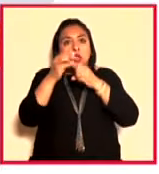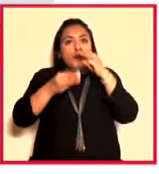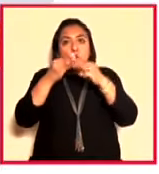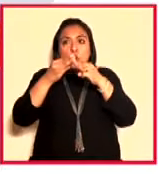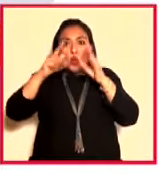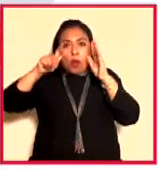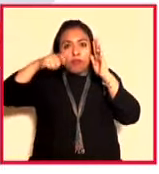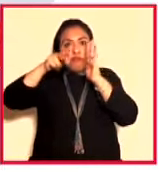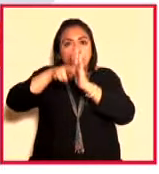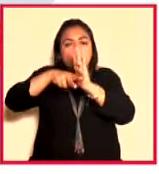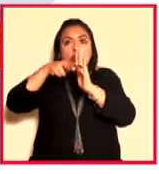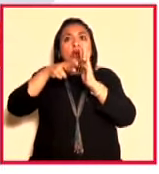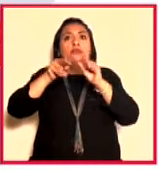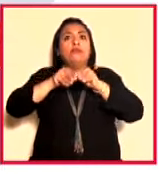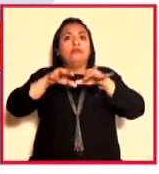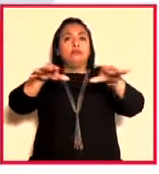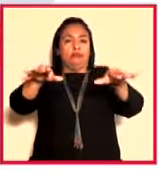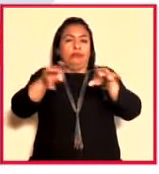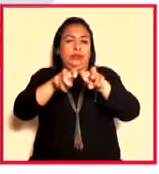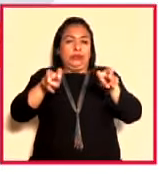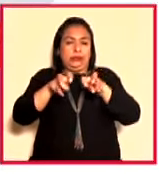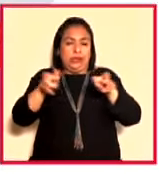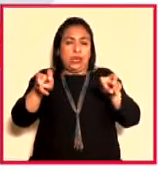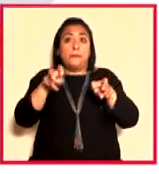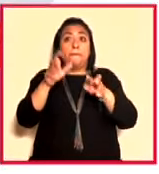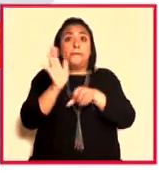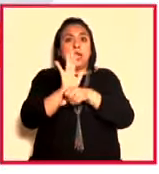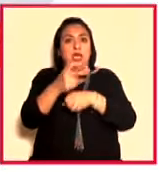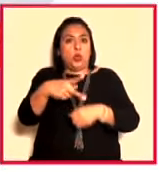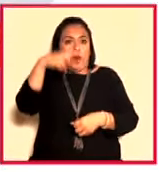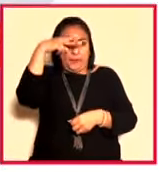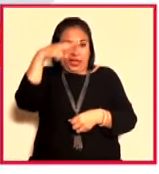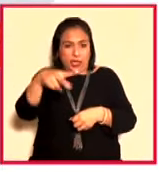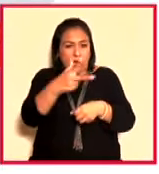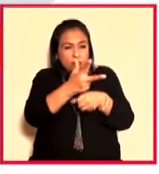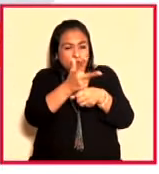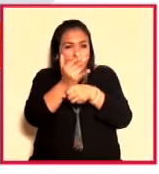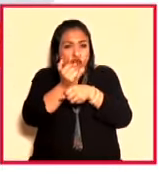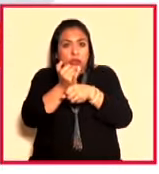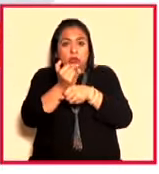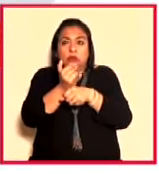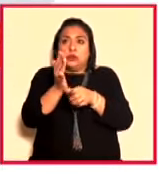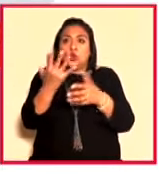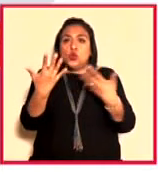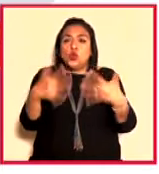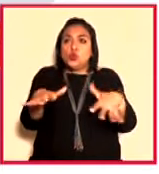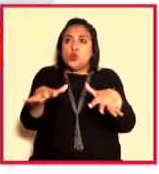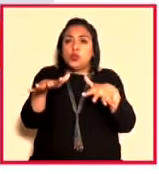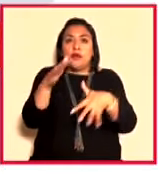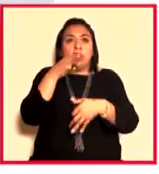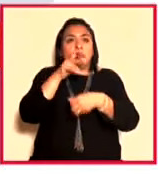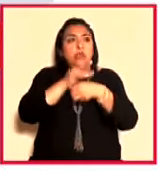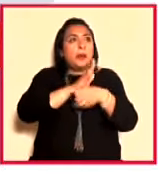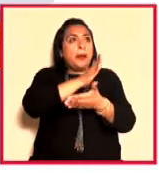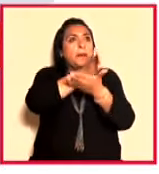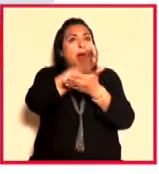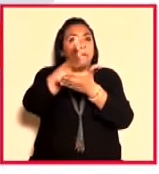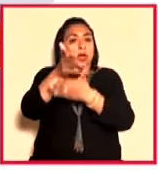justamente llega a la cartelera comercial una película mexicana, un documental que ha causado sensaciones en los festivales donde se ha presentado. Ya se ha